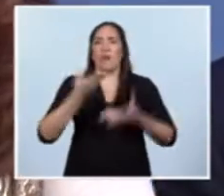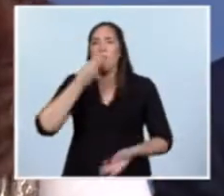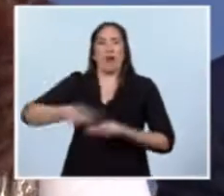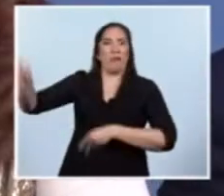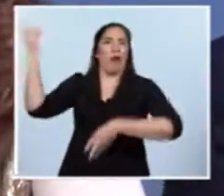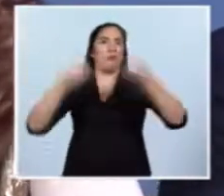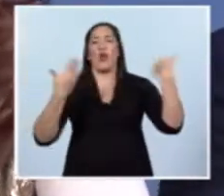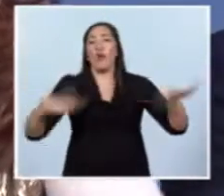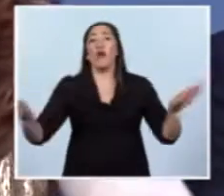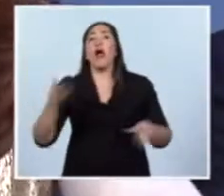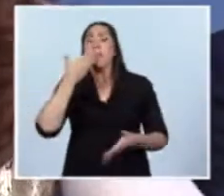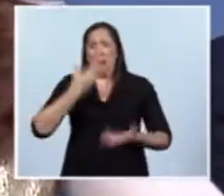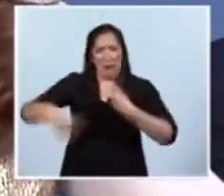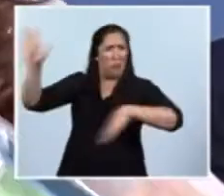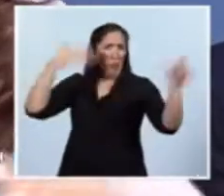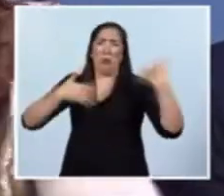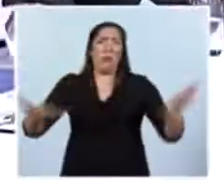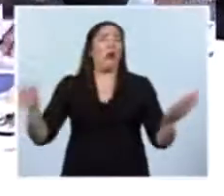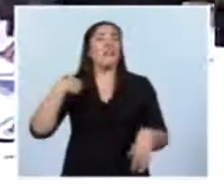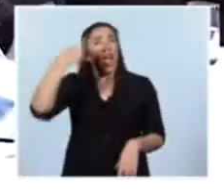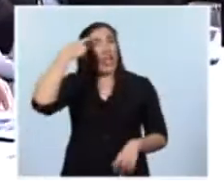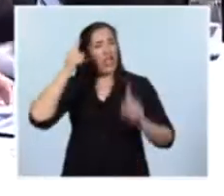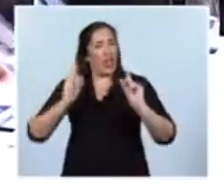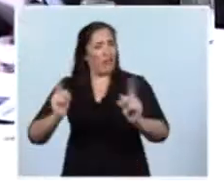mientras se te vuelen los papeles y no las ideas, es lo de menos.